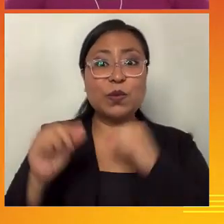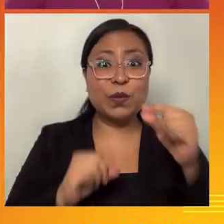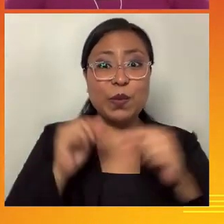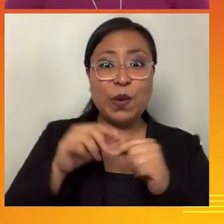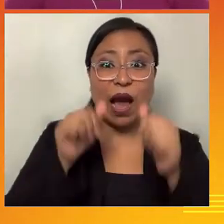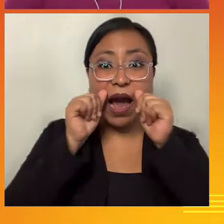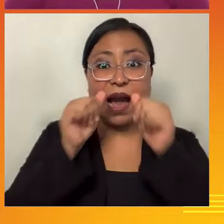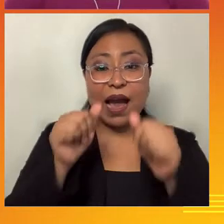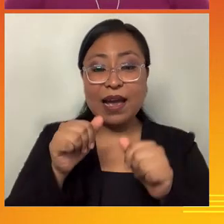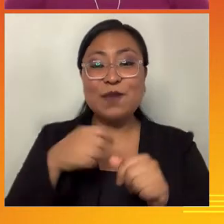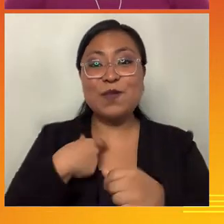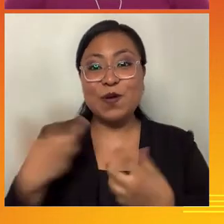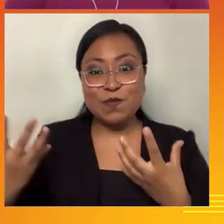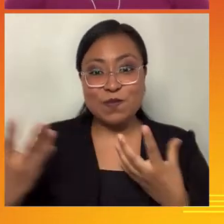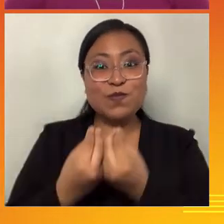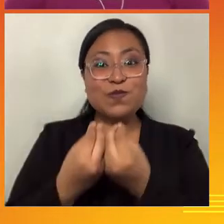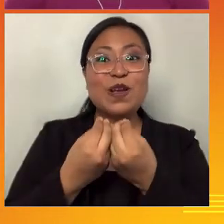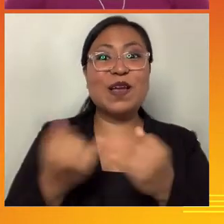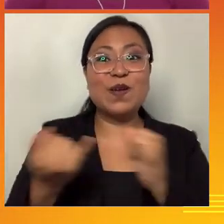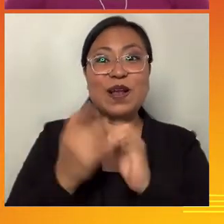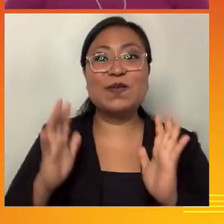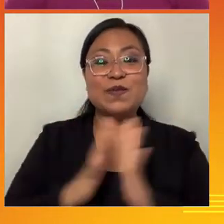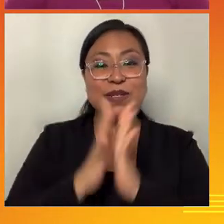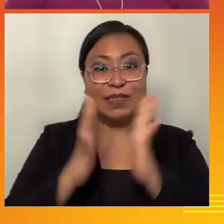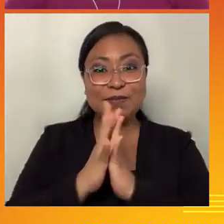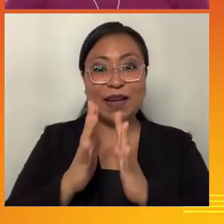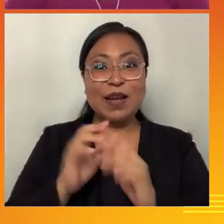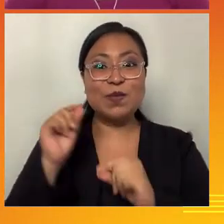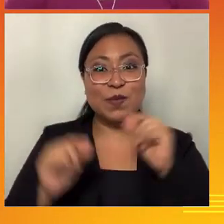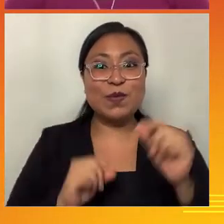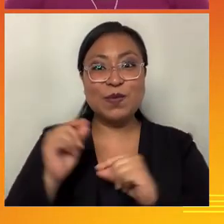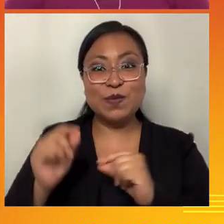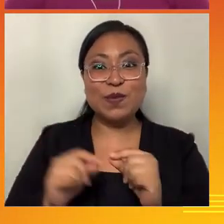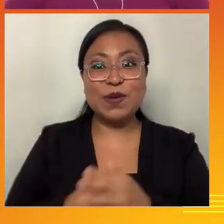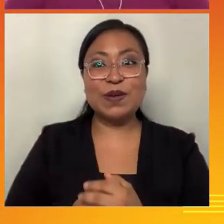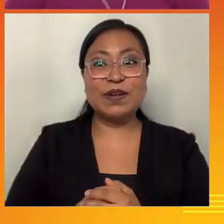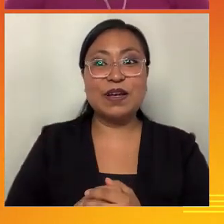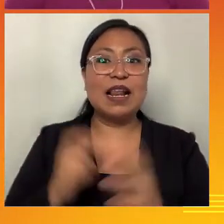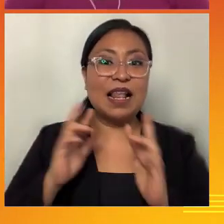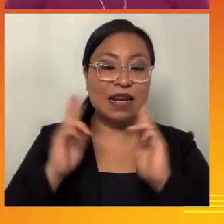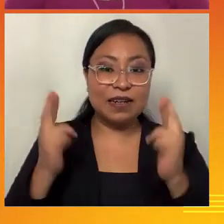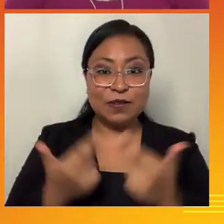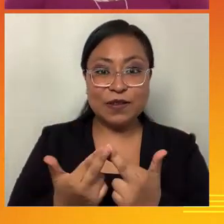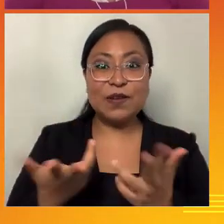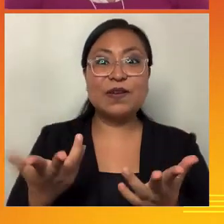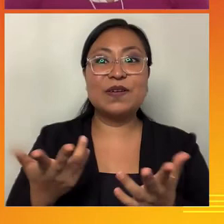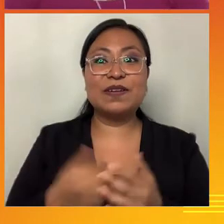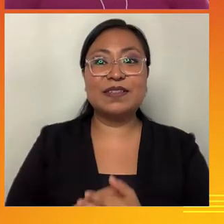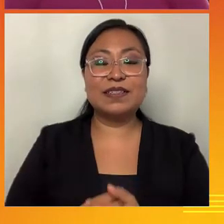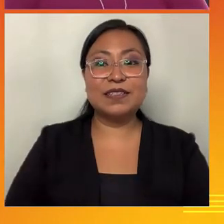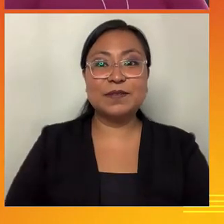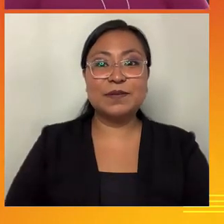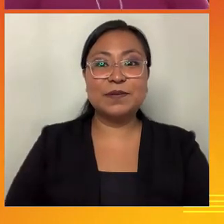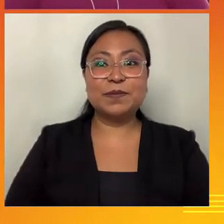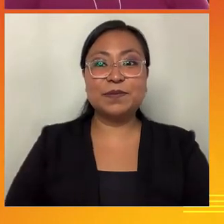pueden unirse a nuestros eventos virtuales, algunas reuniones o algunas otras